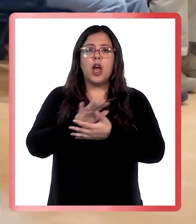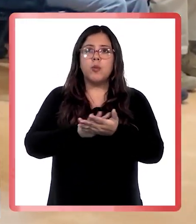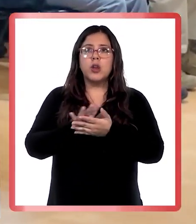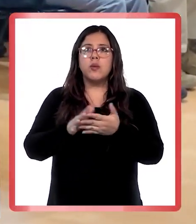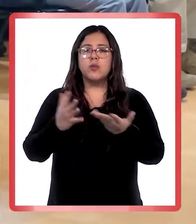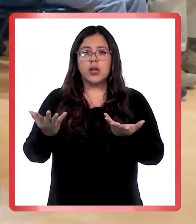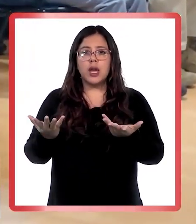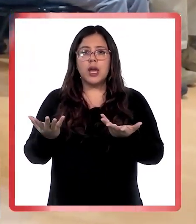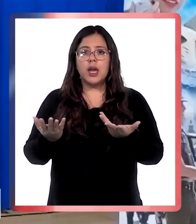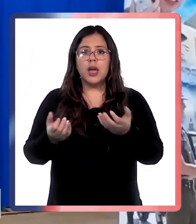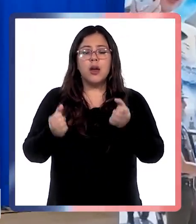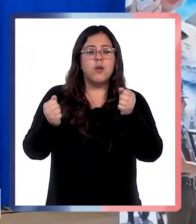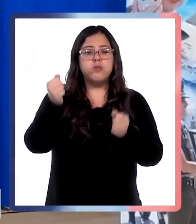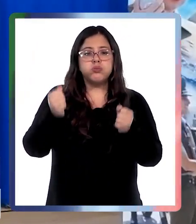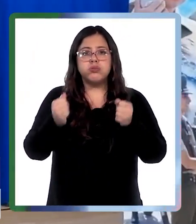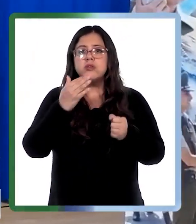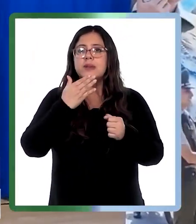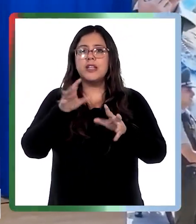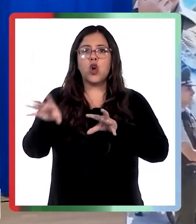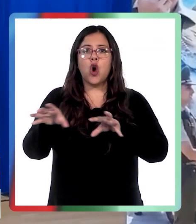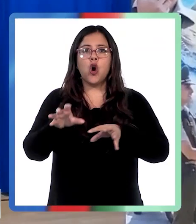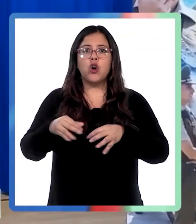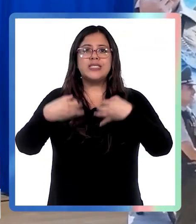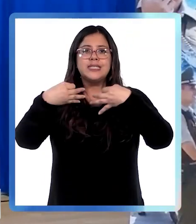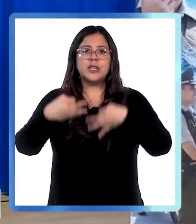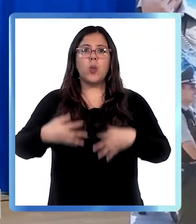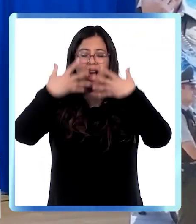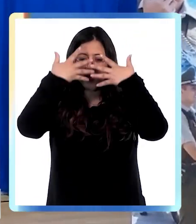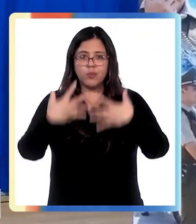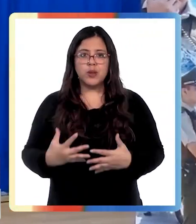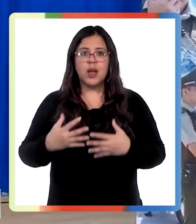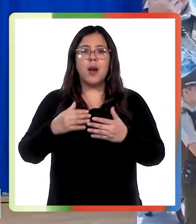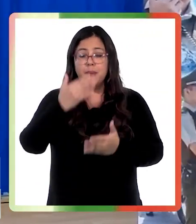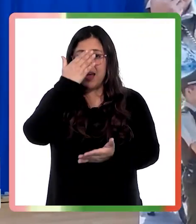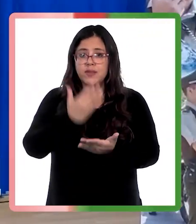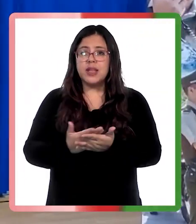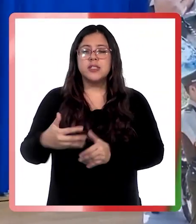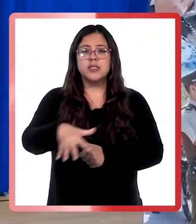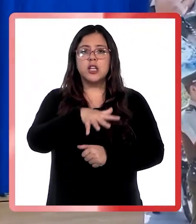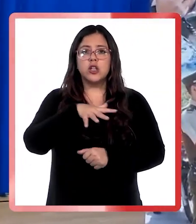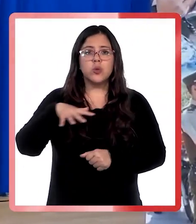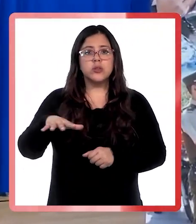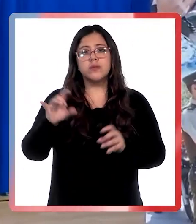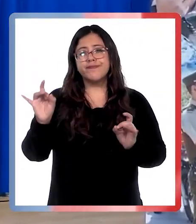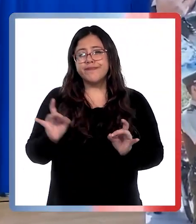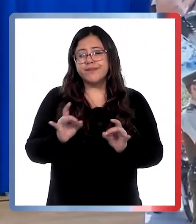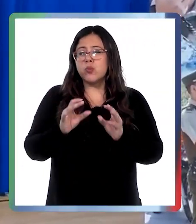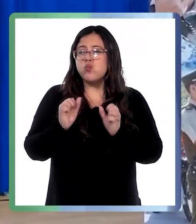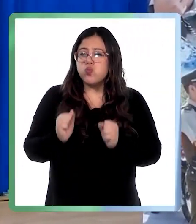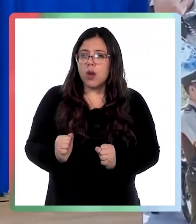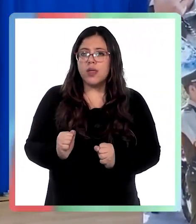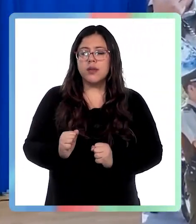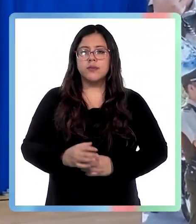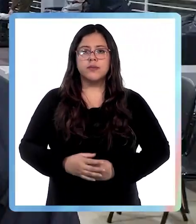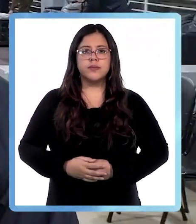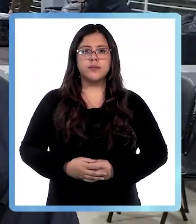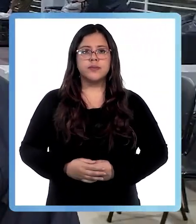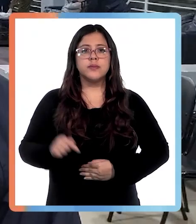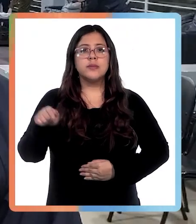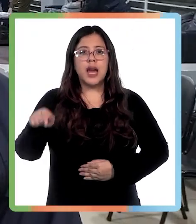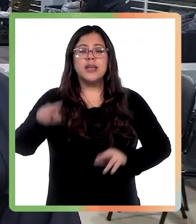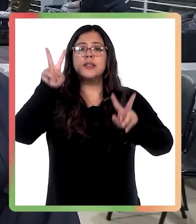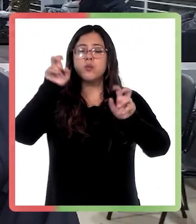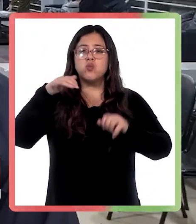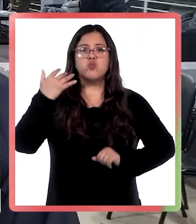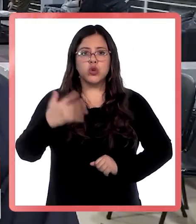como conducción y uso de elementos de seguridad todo para poder enfrentar situaciones que se puedan presentar en el terreno se